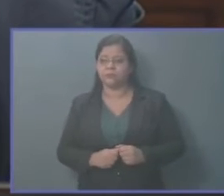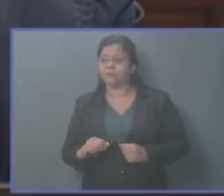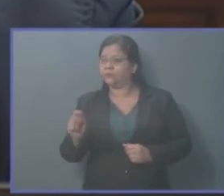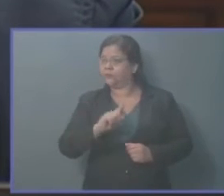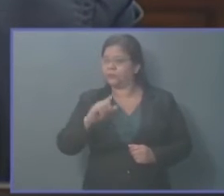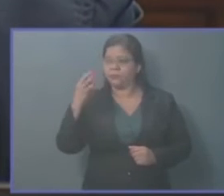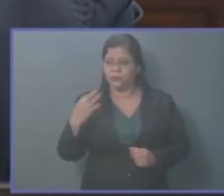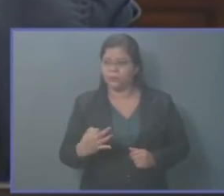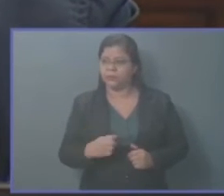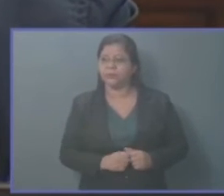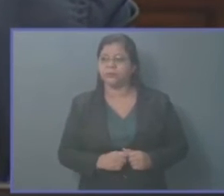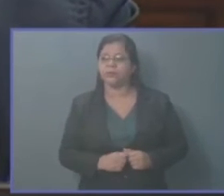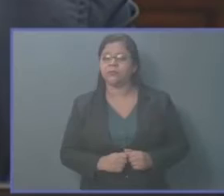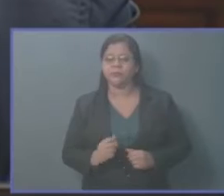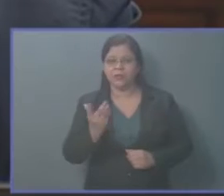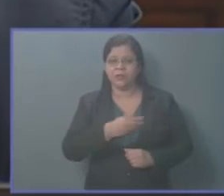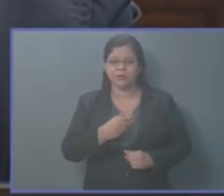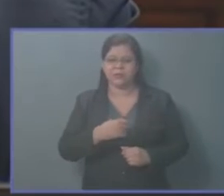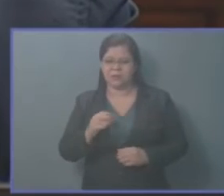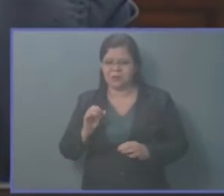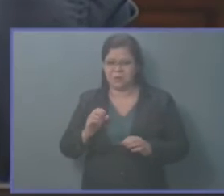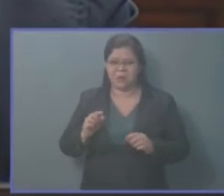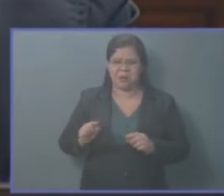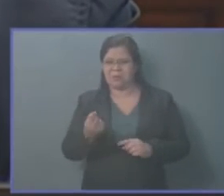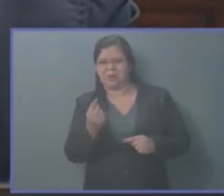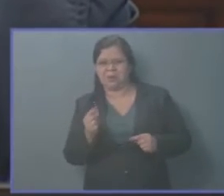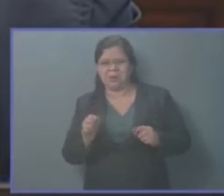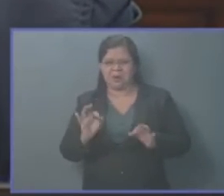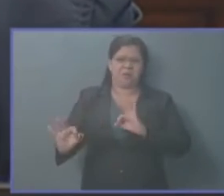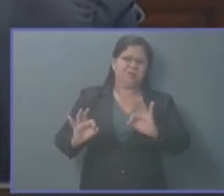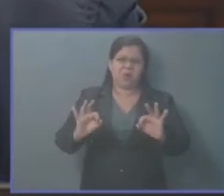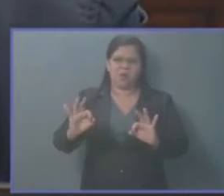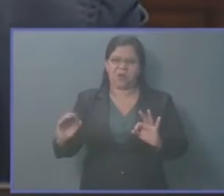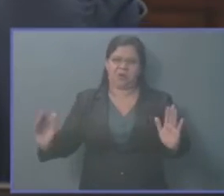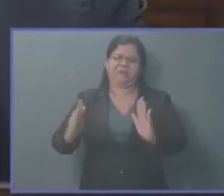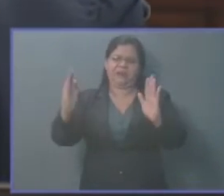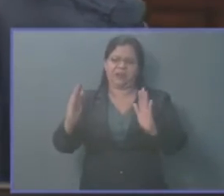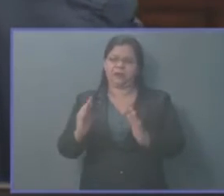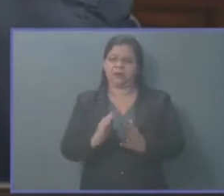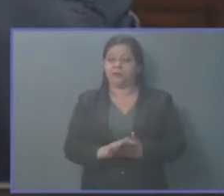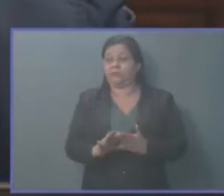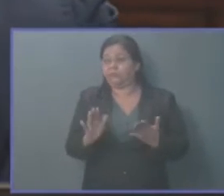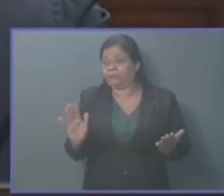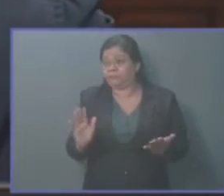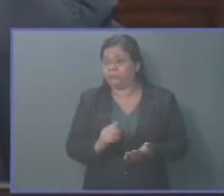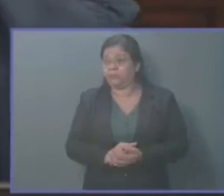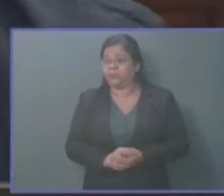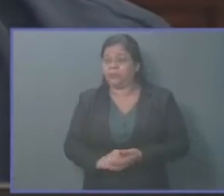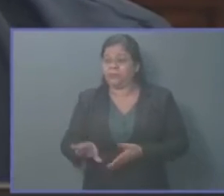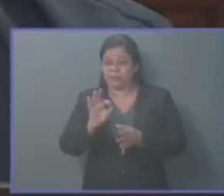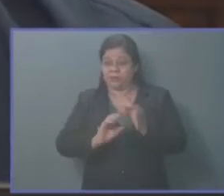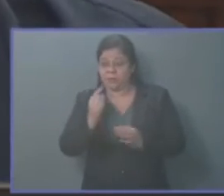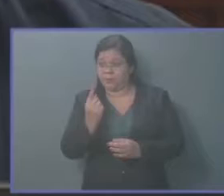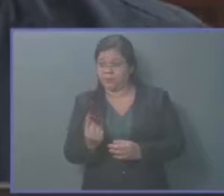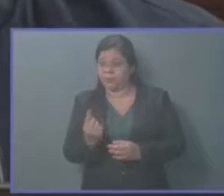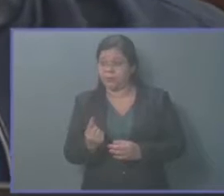estar tirando veneno o estar enfrentándose a alguien que tal vez desprecia